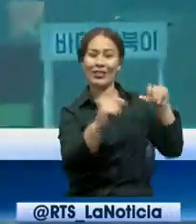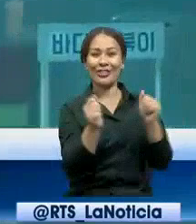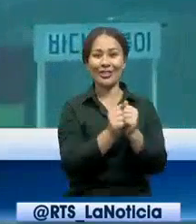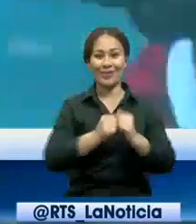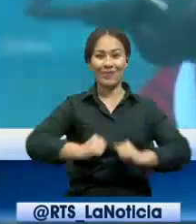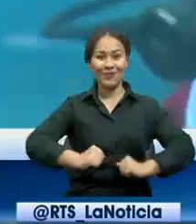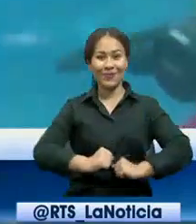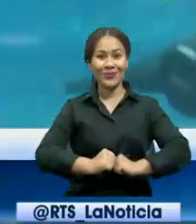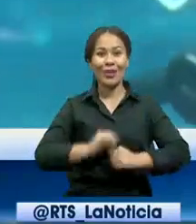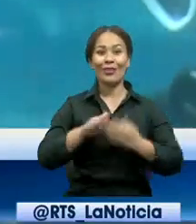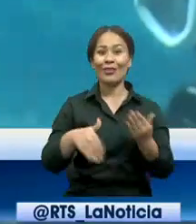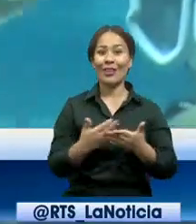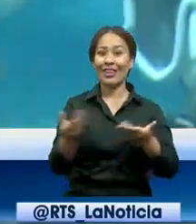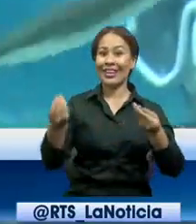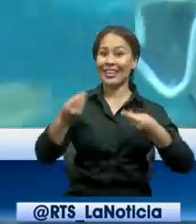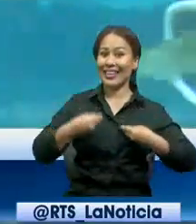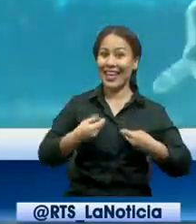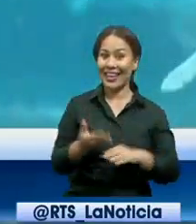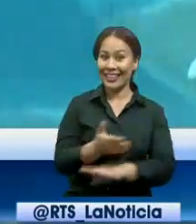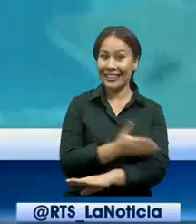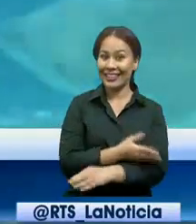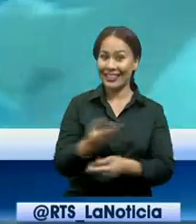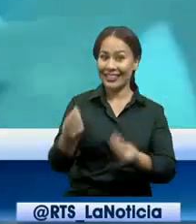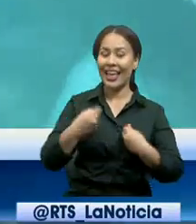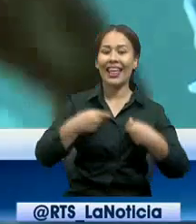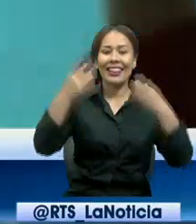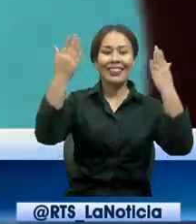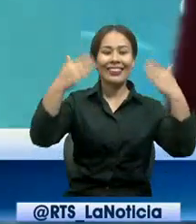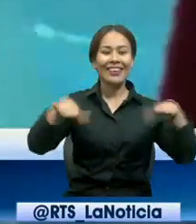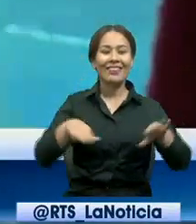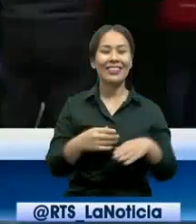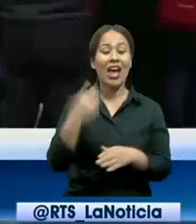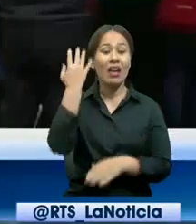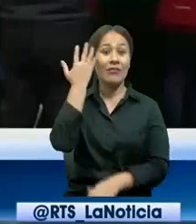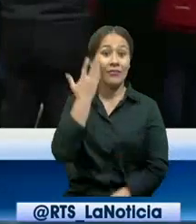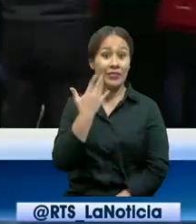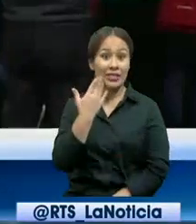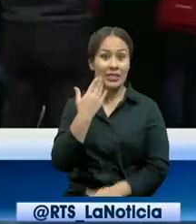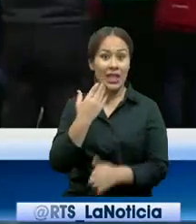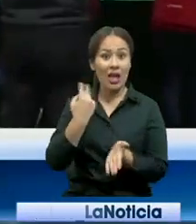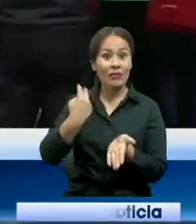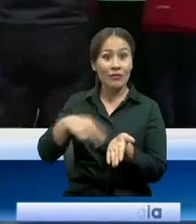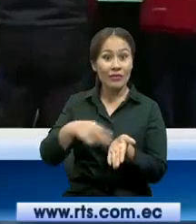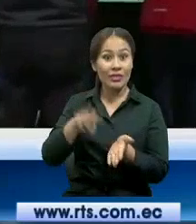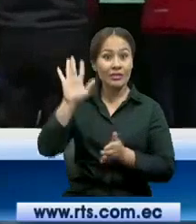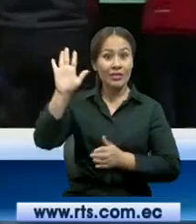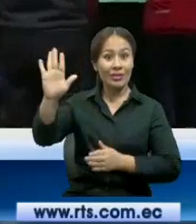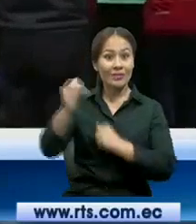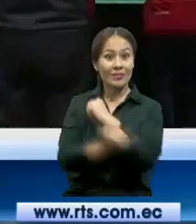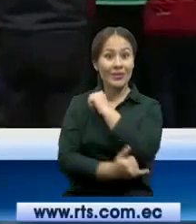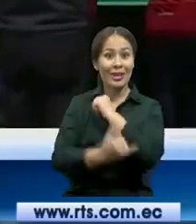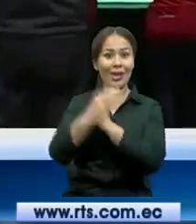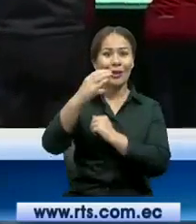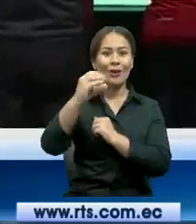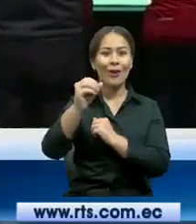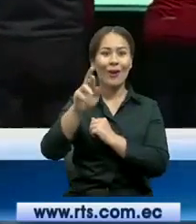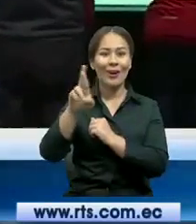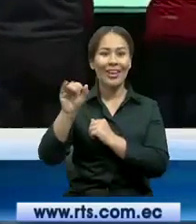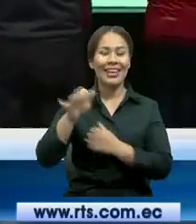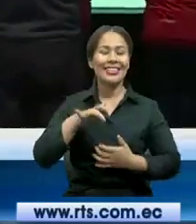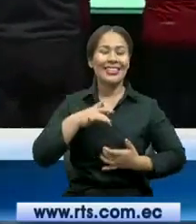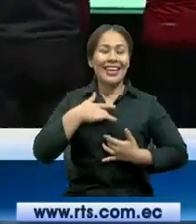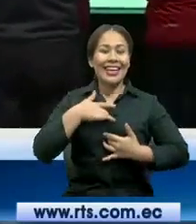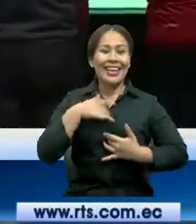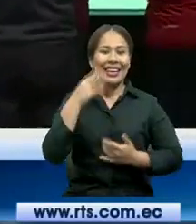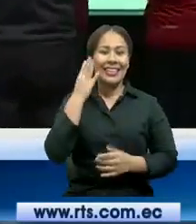Santa, todo un regalo anticipado. La Navidad es una de las fiestas más celebradas en Corea del Sur. Y el espíritu